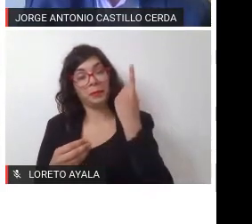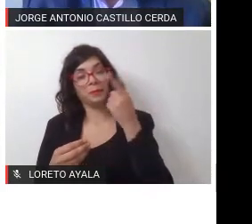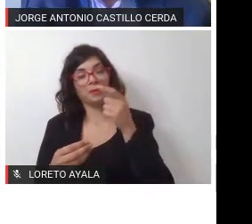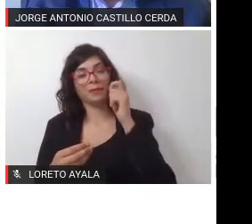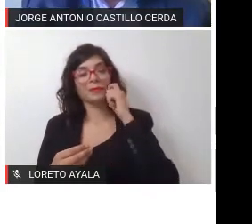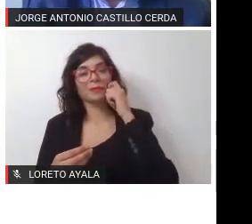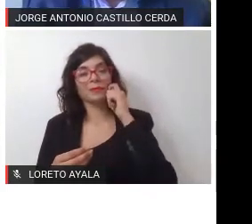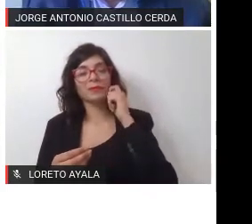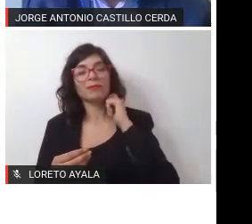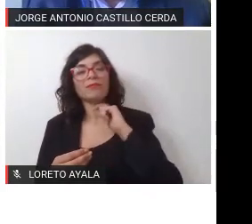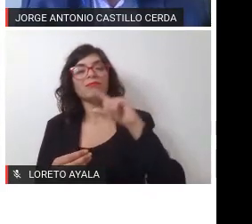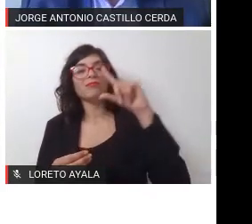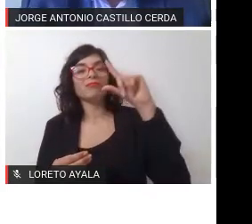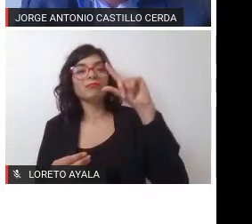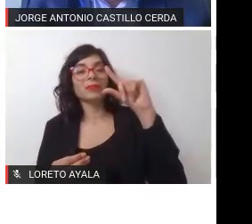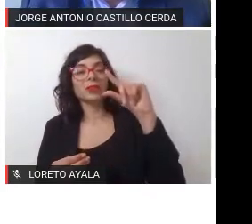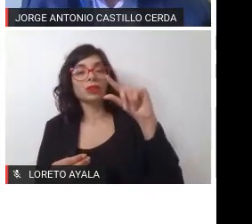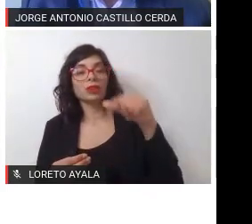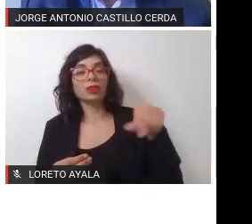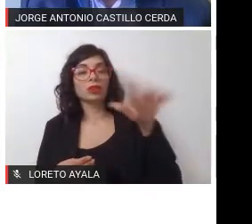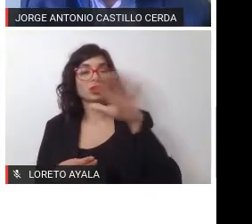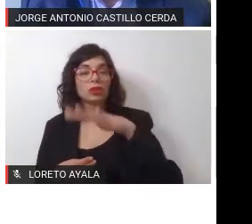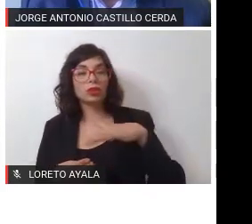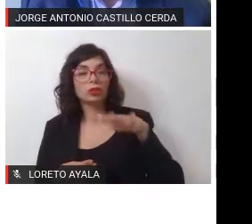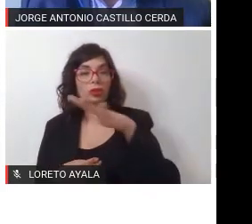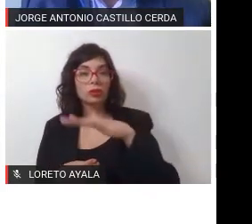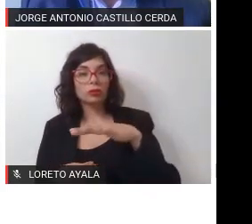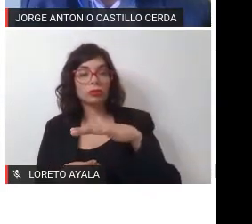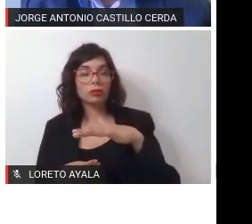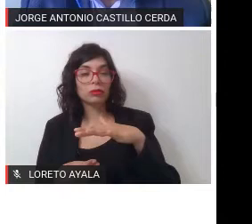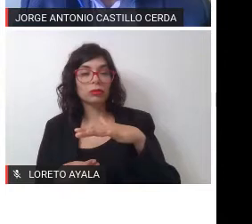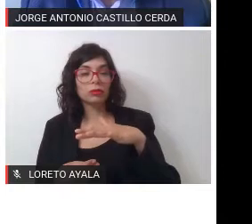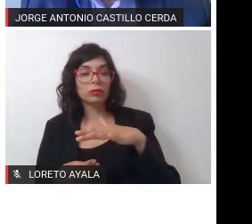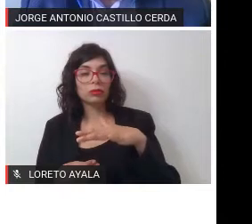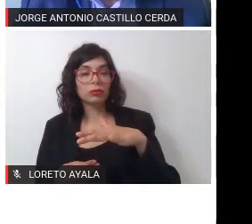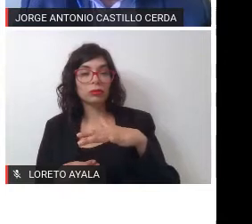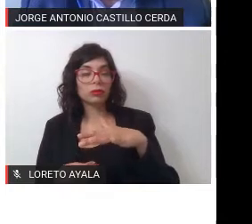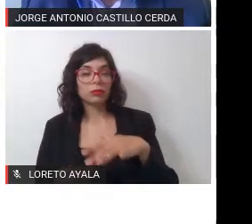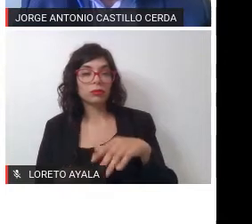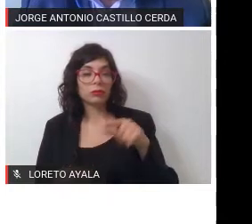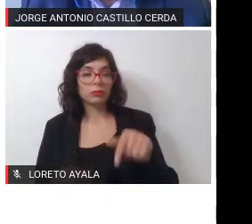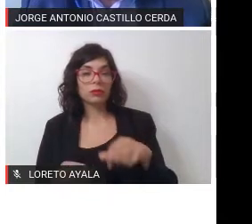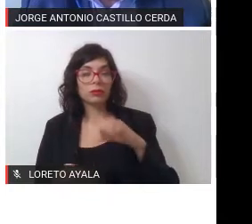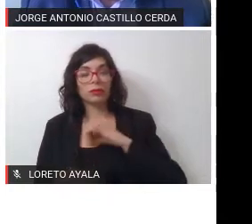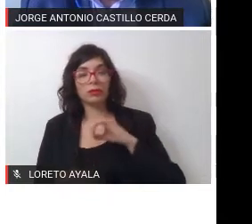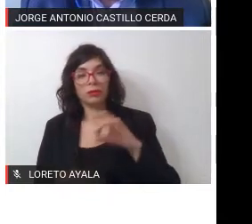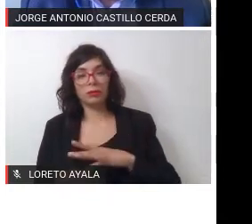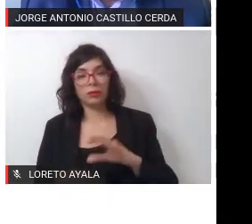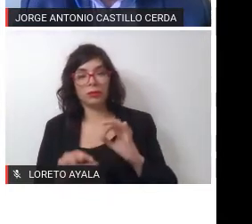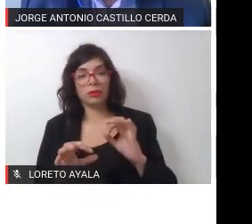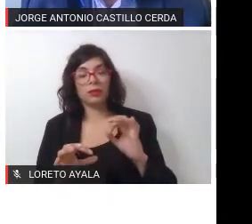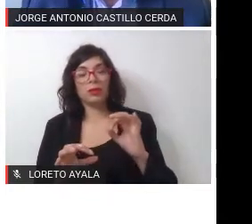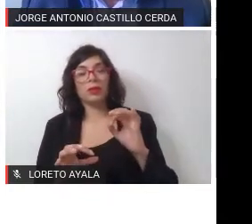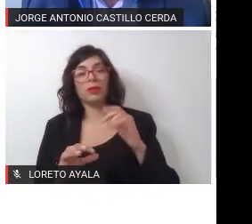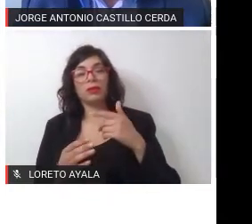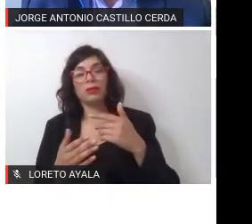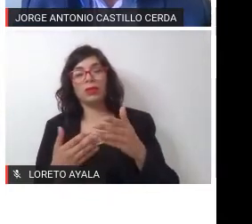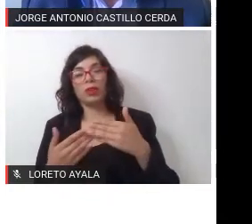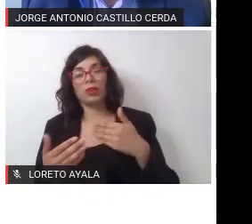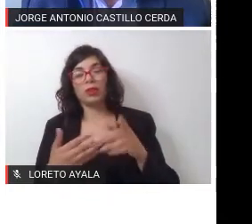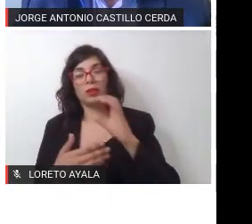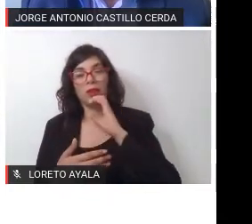baja de la demográfica que tiene el país y especialmente en el mundo